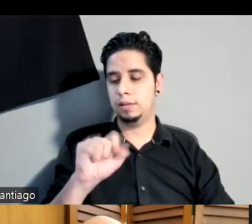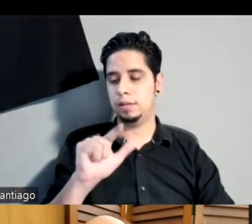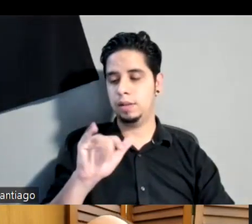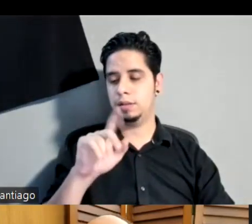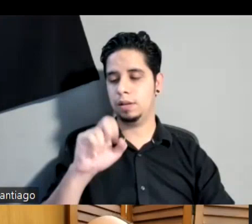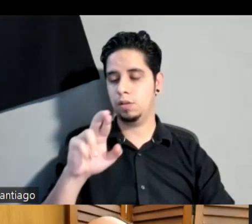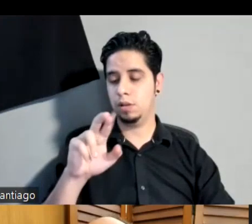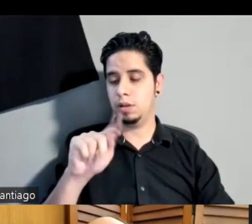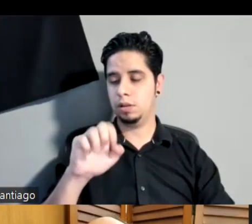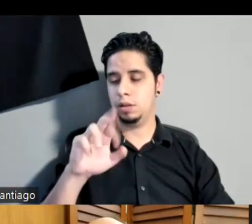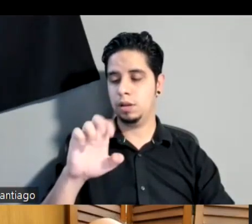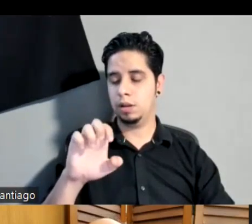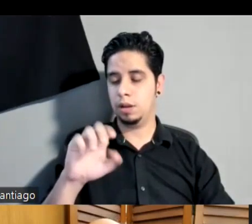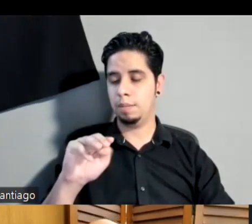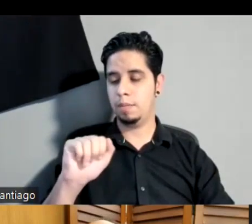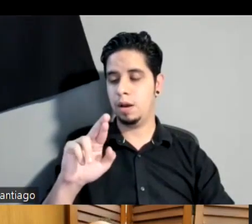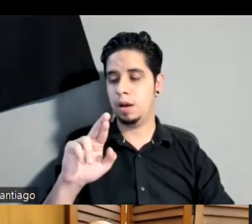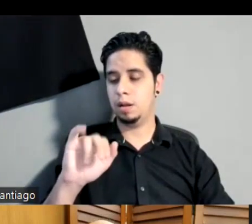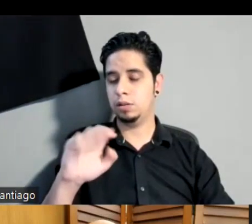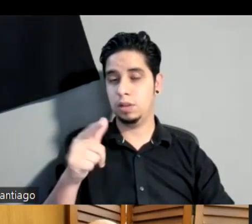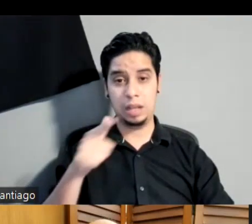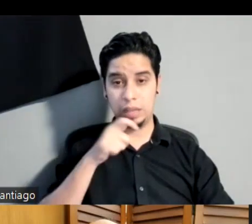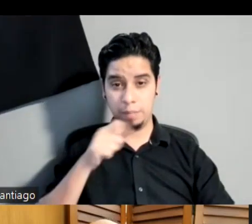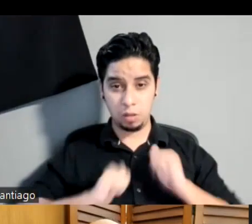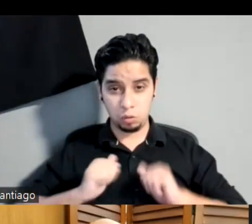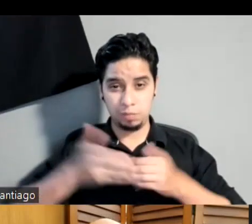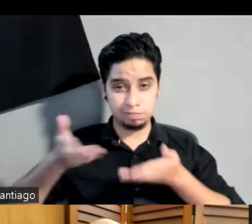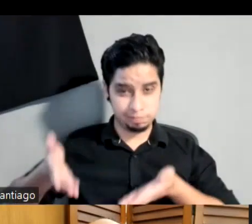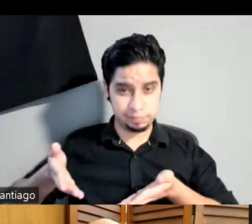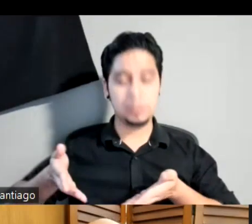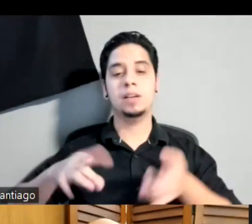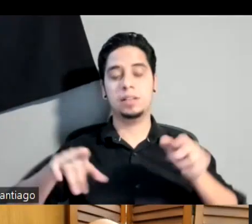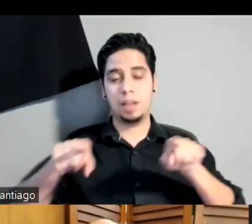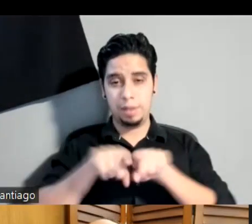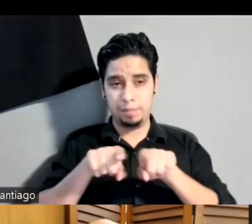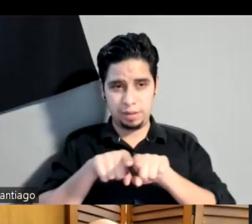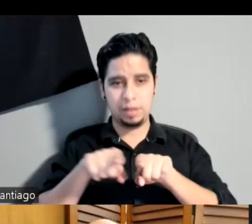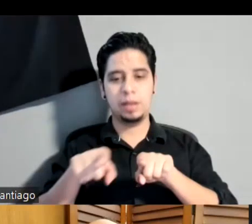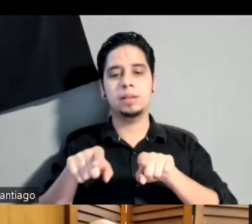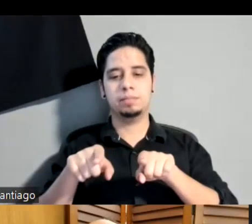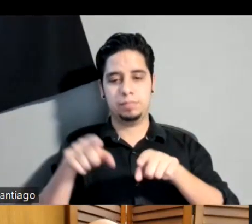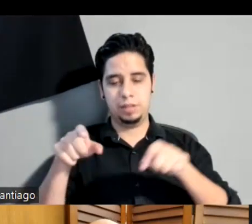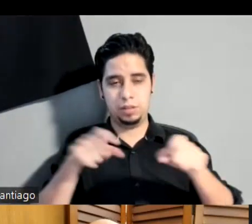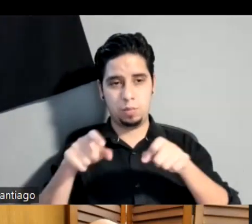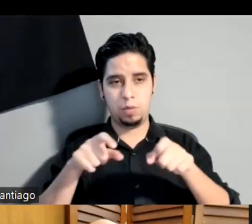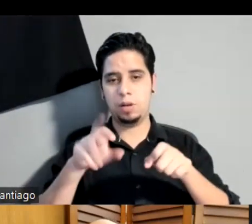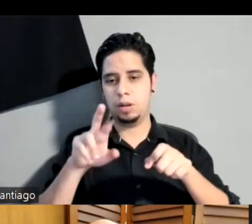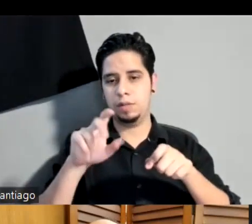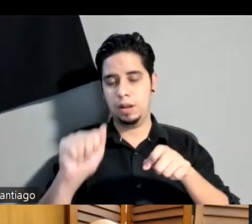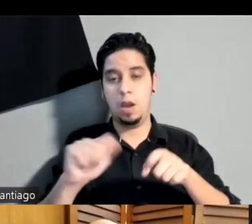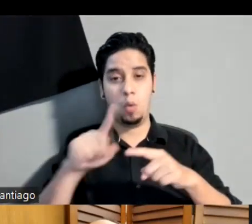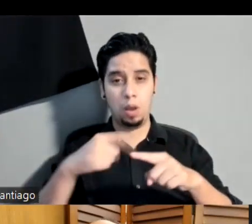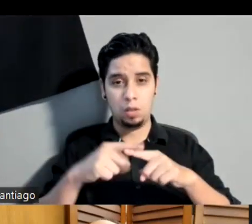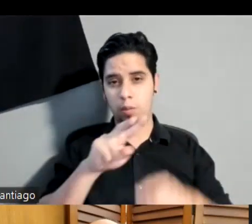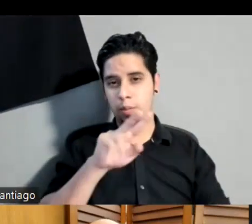Marichal y actuando era nuestro amiguito Jorge Armando y dirigido por Jamil Rivera. 28, 29 y